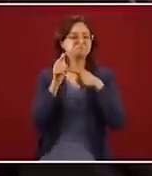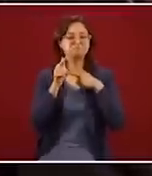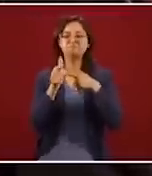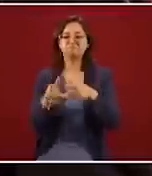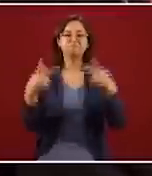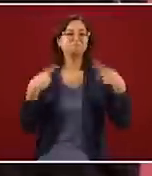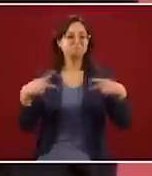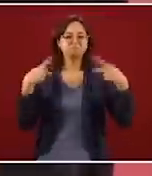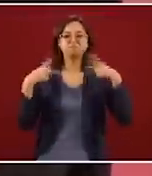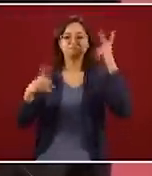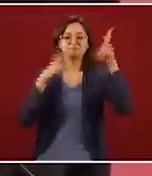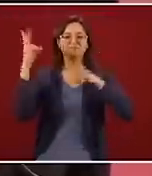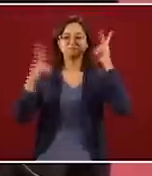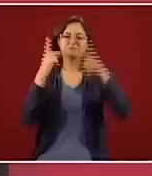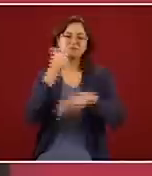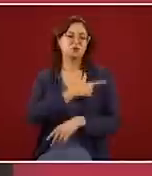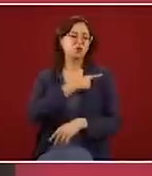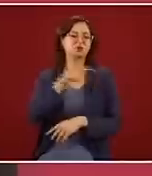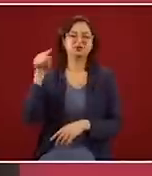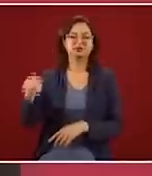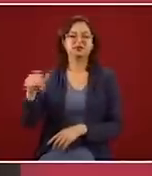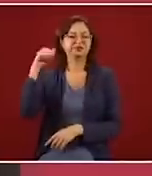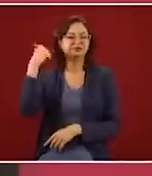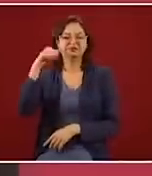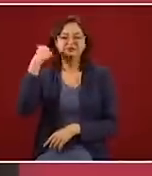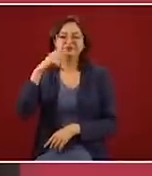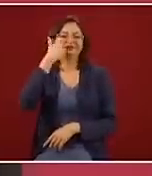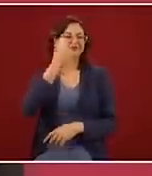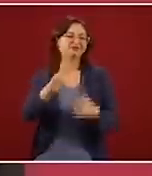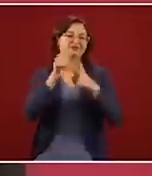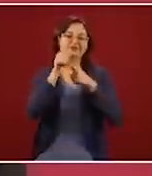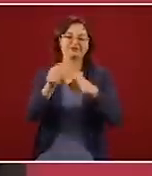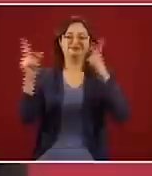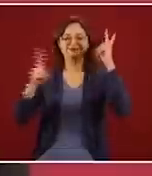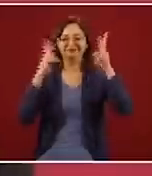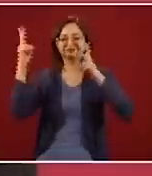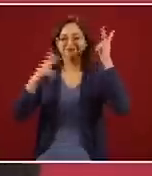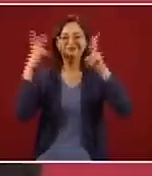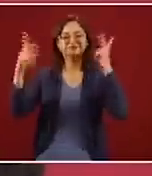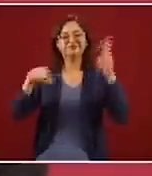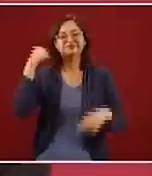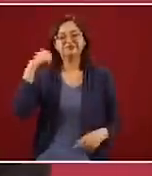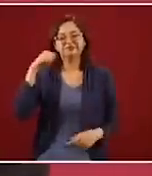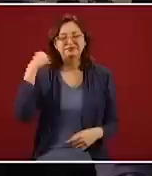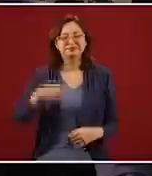la gente visitando Acapulco y así queremos que sigan visitando Acapulco,